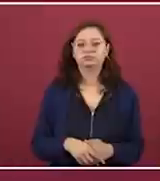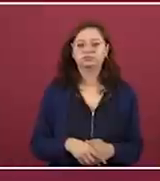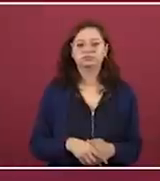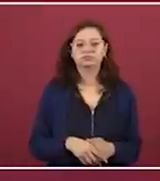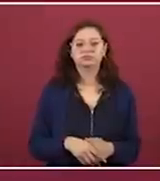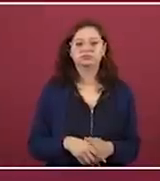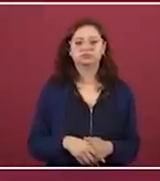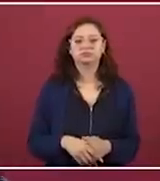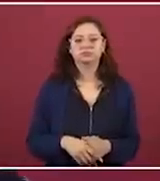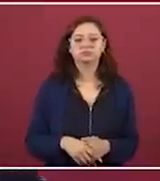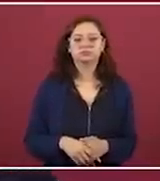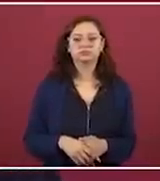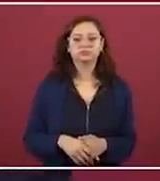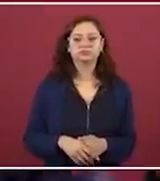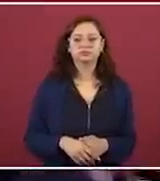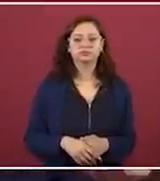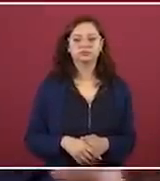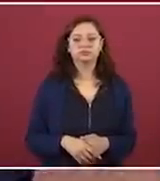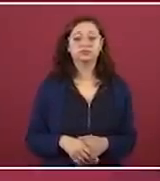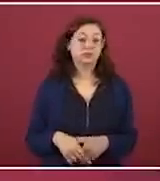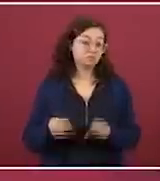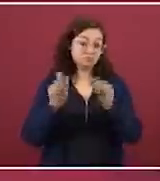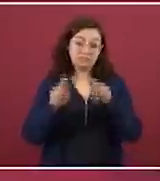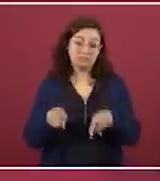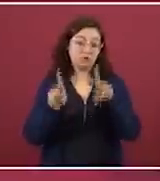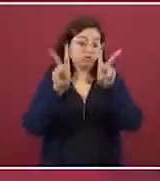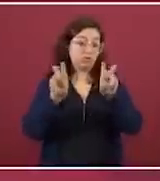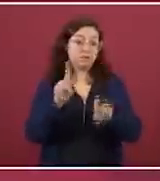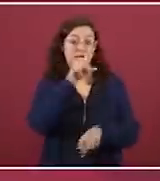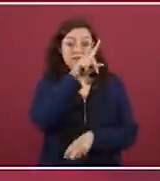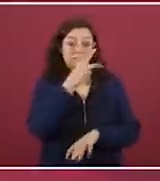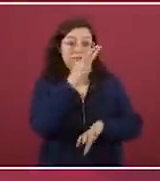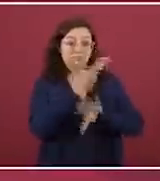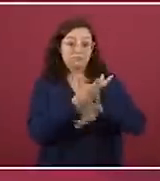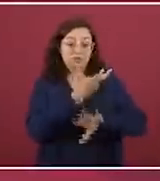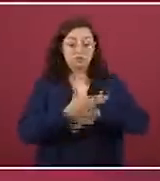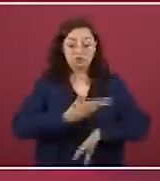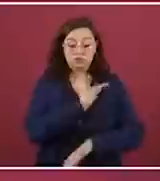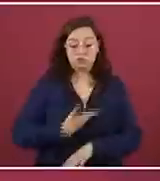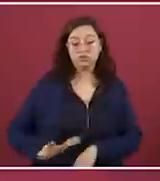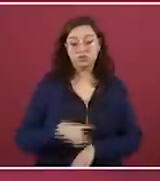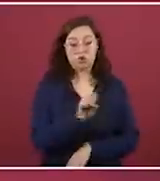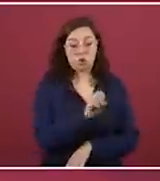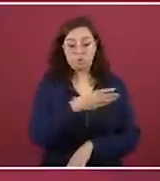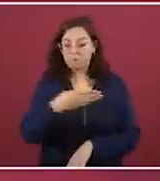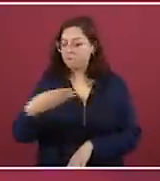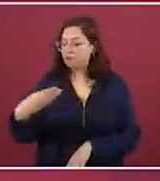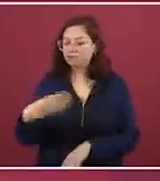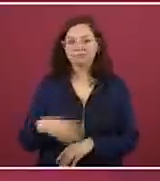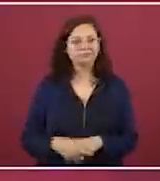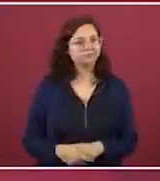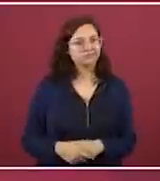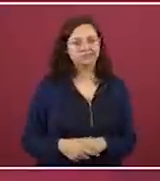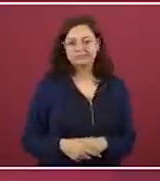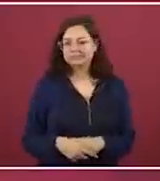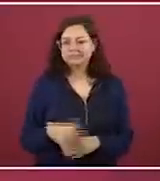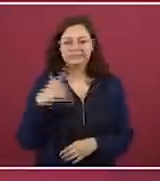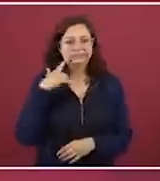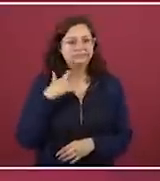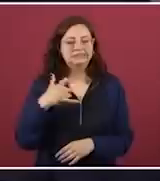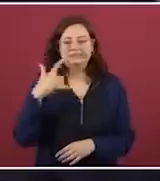Obama con este asunto de las medicinas, por los intereses creados.